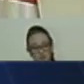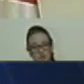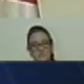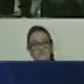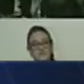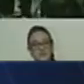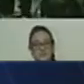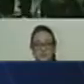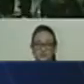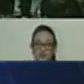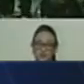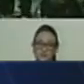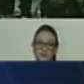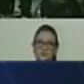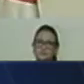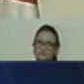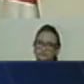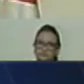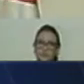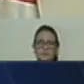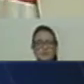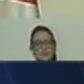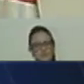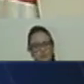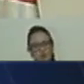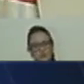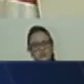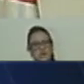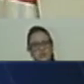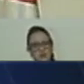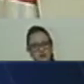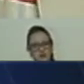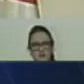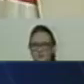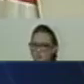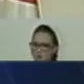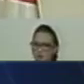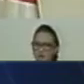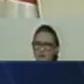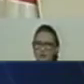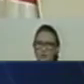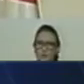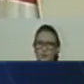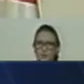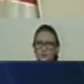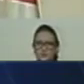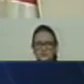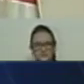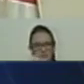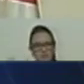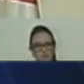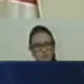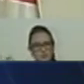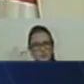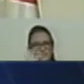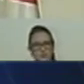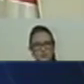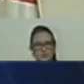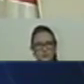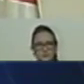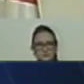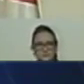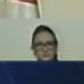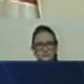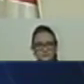le he planteado a la presidenta que hiciera un taller así, interactivo. Se agarren un sábado entero para que